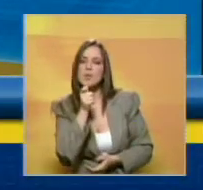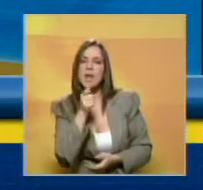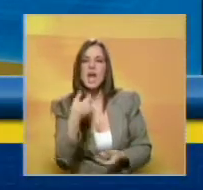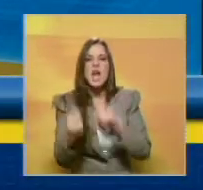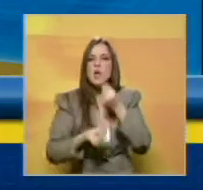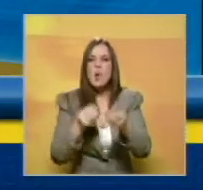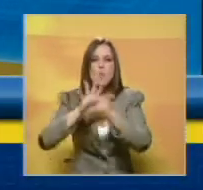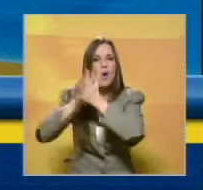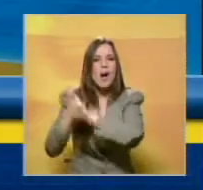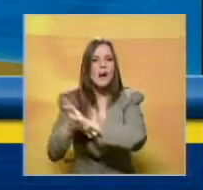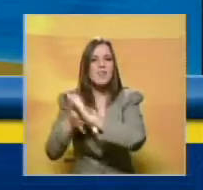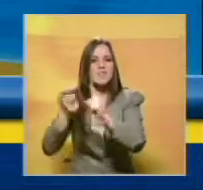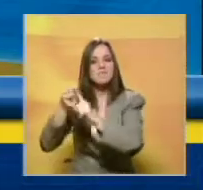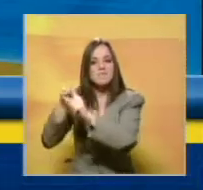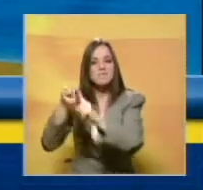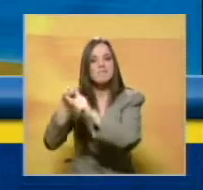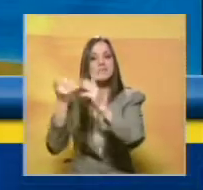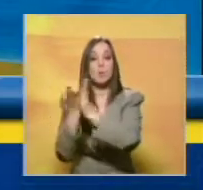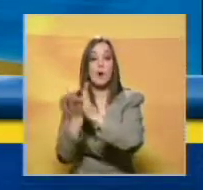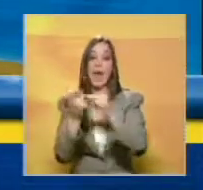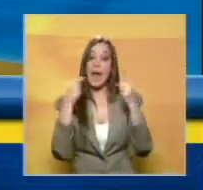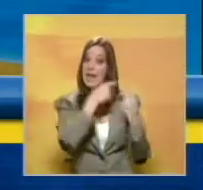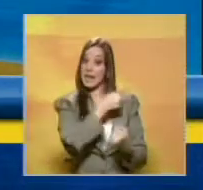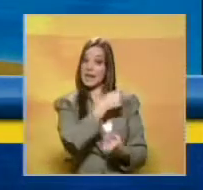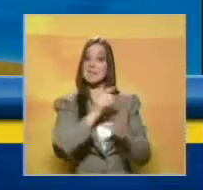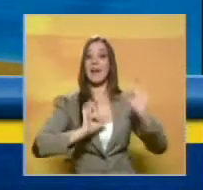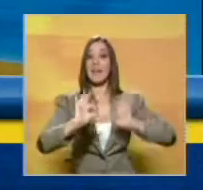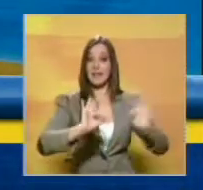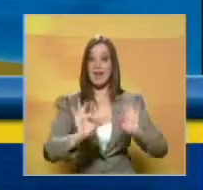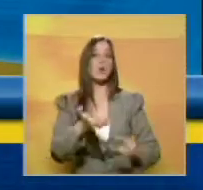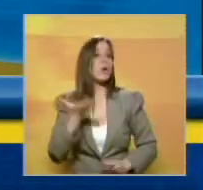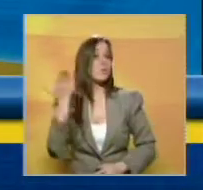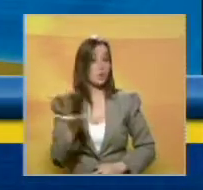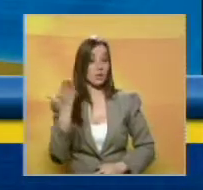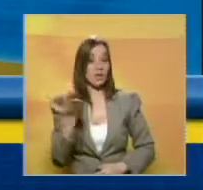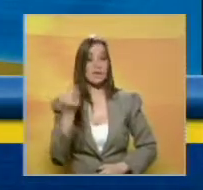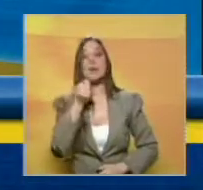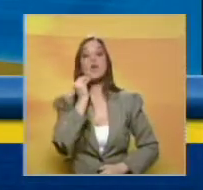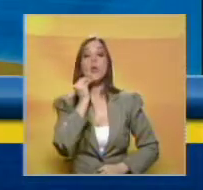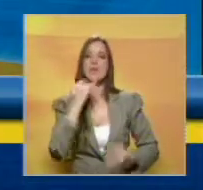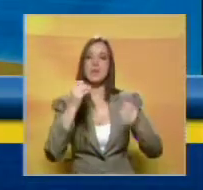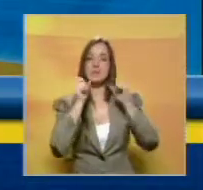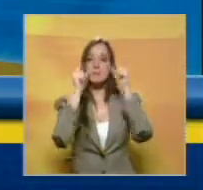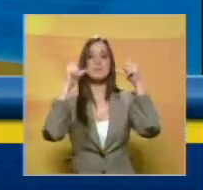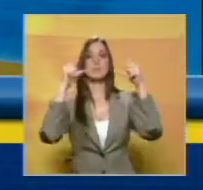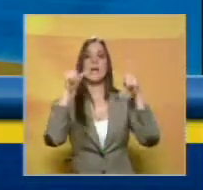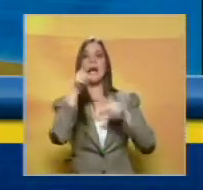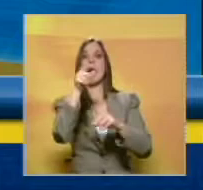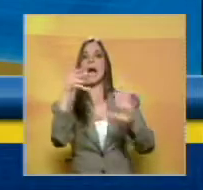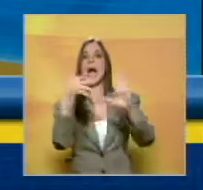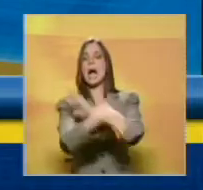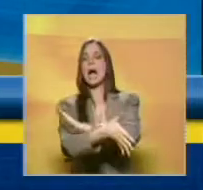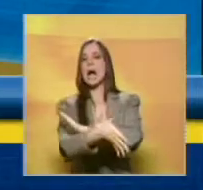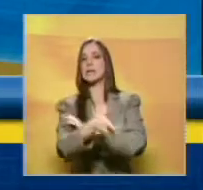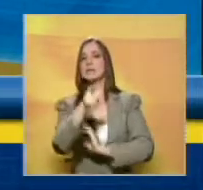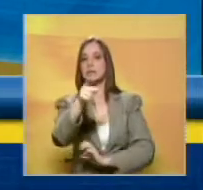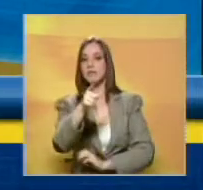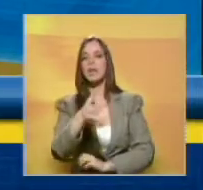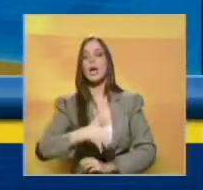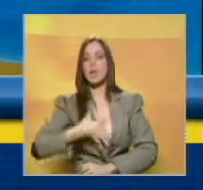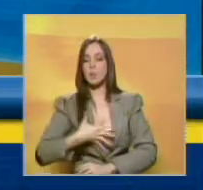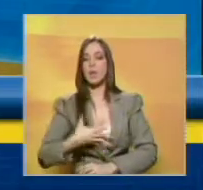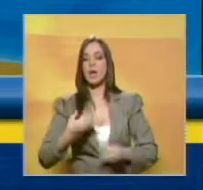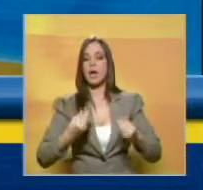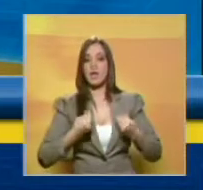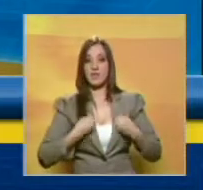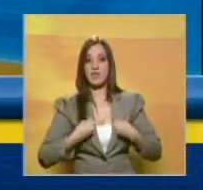acoso escolar, les respondo que iniciativas como esta son valiosísimas para que los jóvenes se descubran en estas historias y puedan abordar sus realidades.